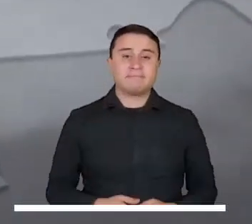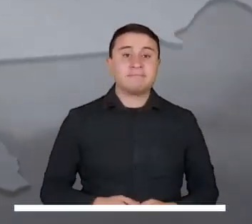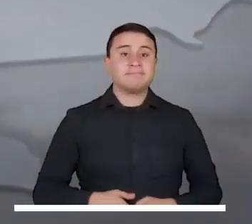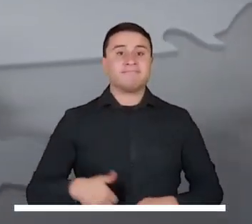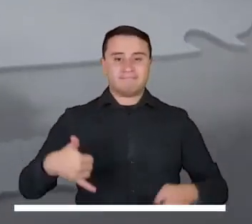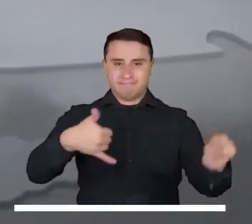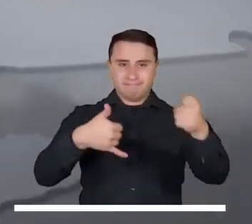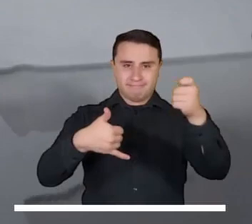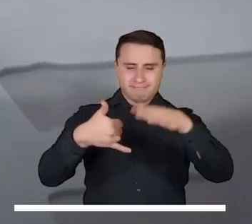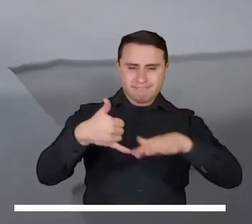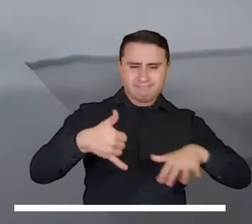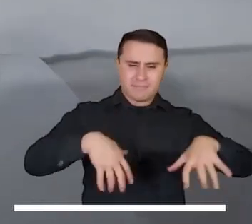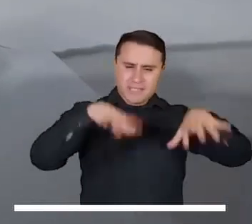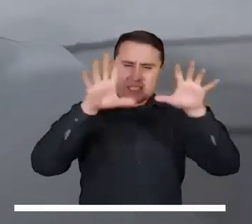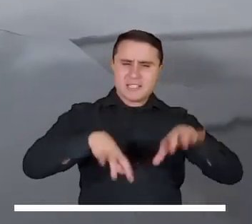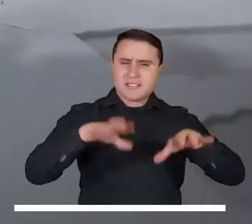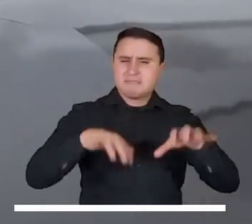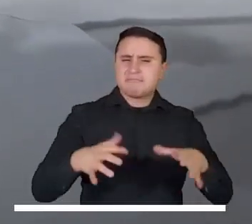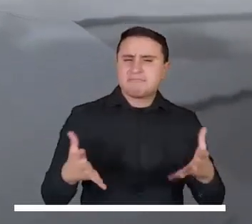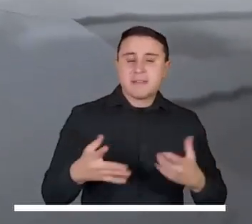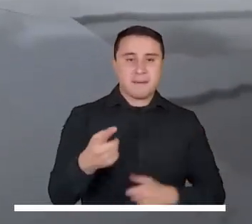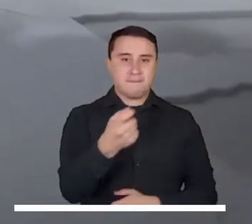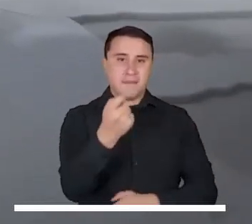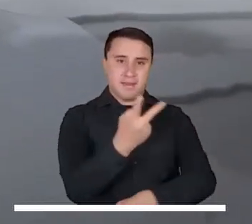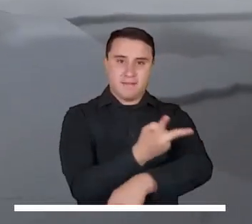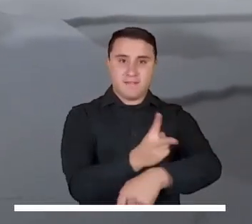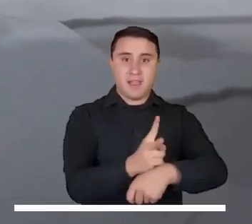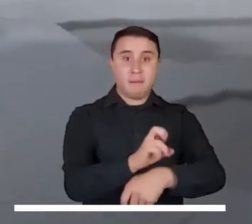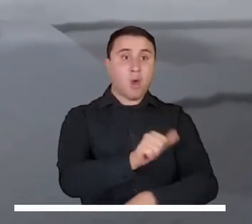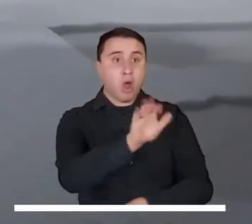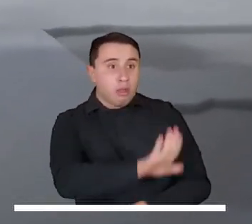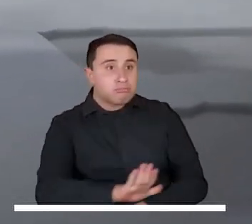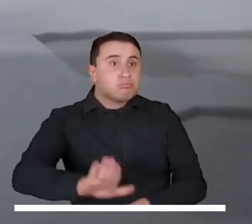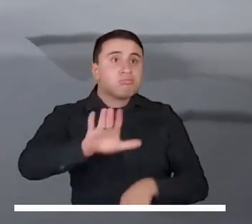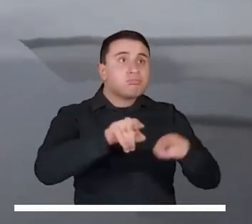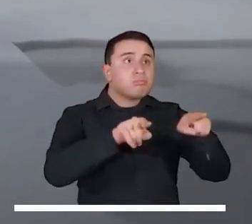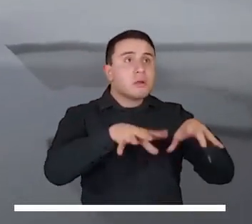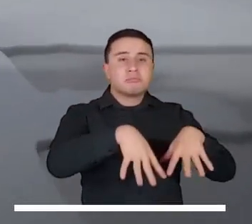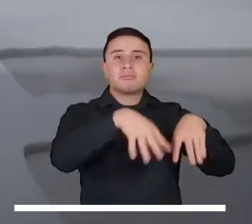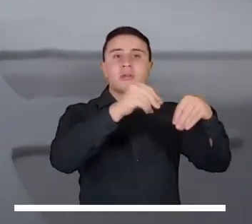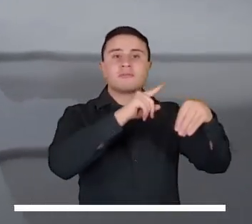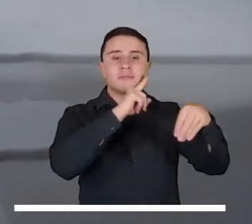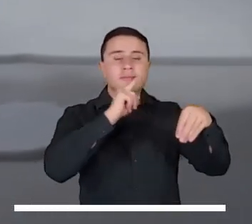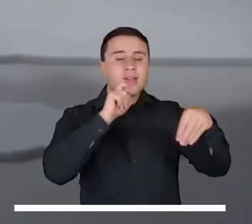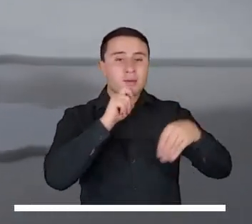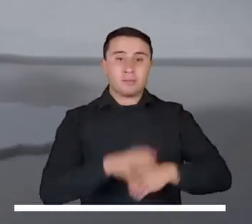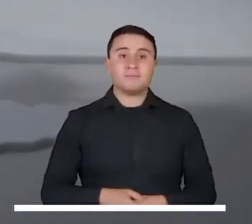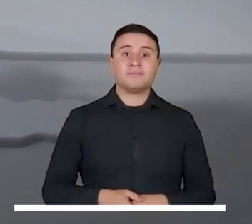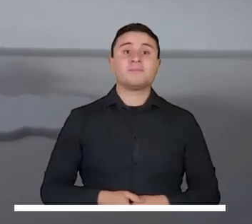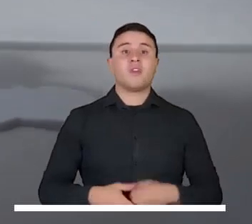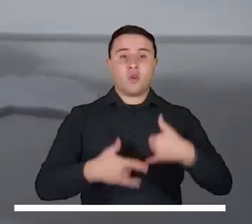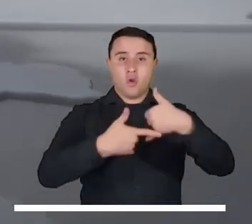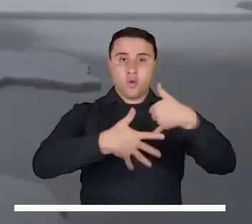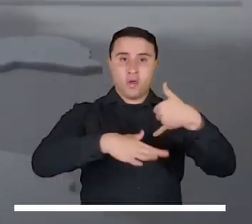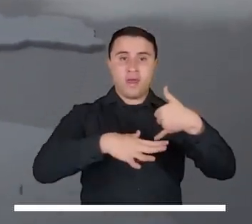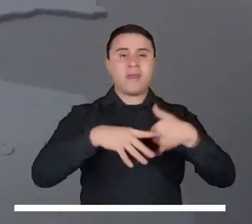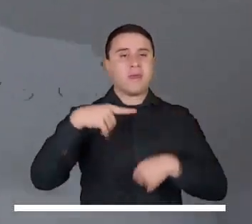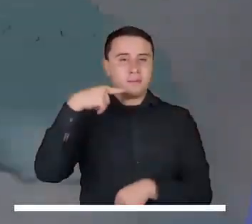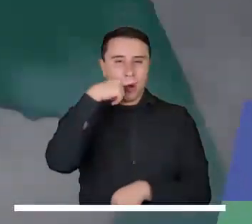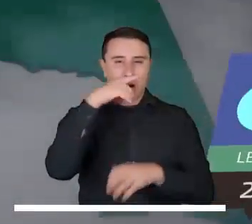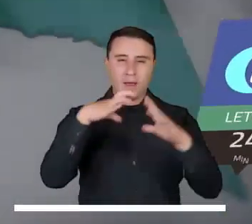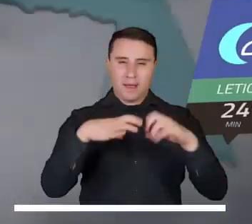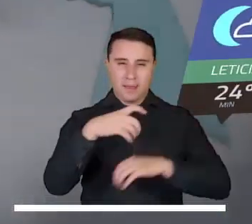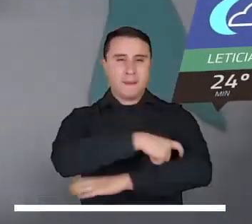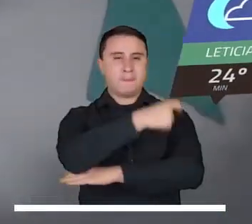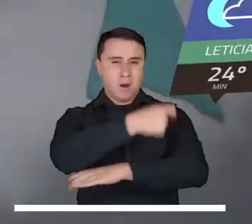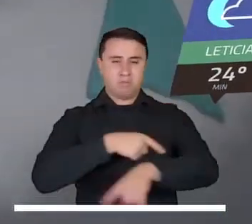Mientras tanto, la noche llanera promete lluvias ligeras en zonas de Meta y Vichada, mientras que en el resto de la región habría tiempo seco. Por otro lado,